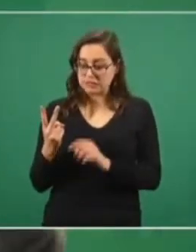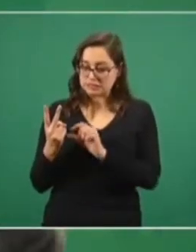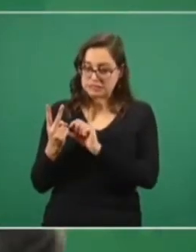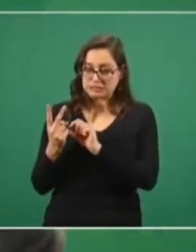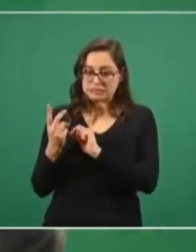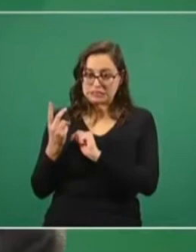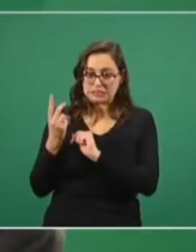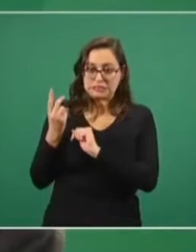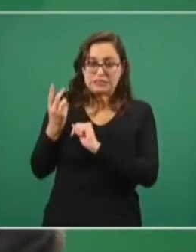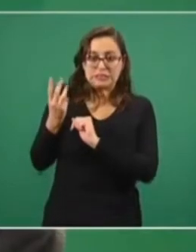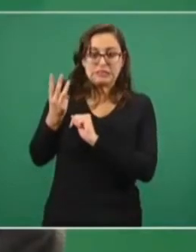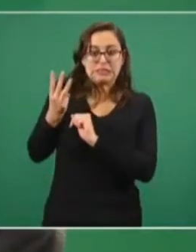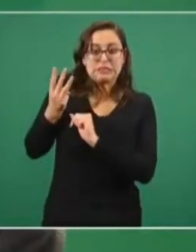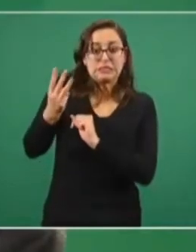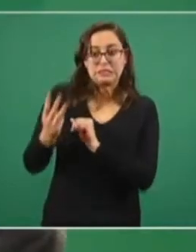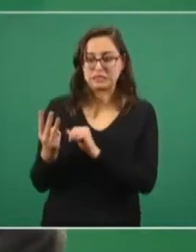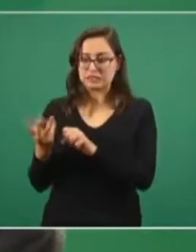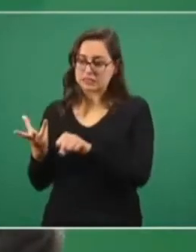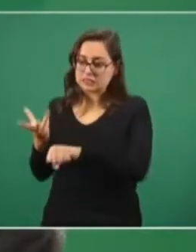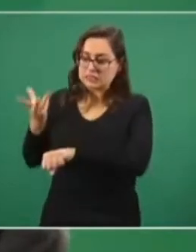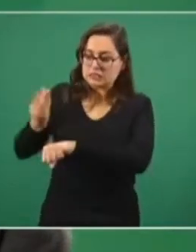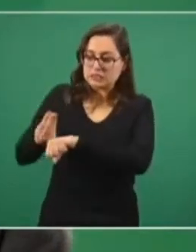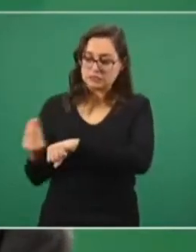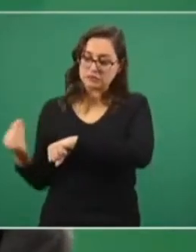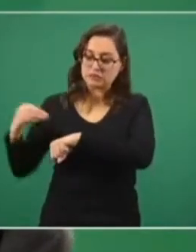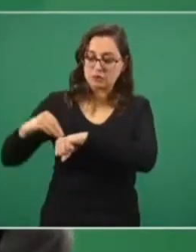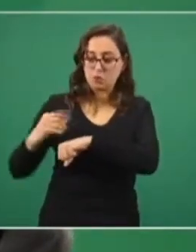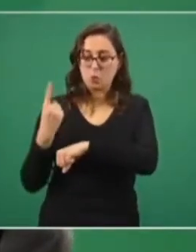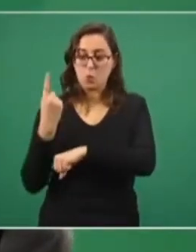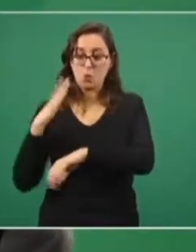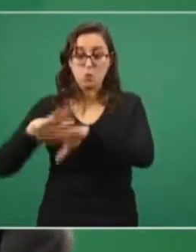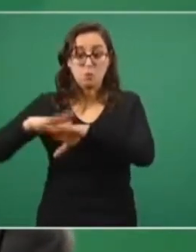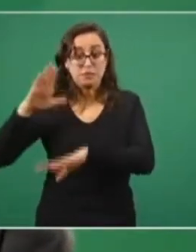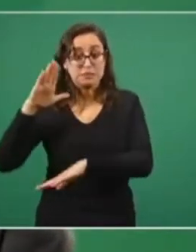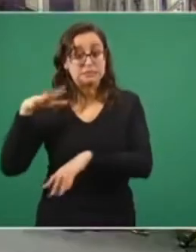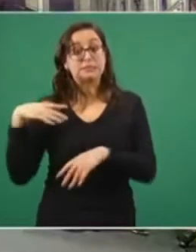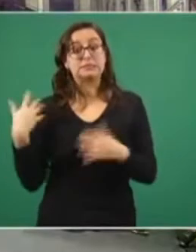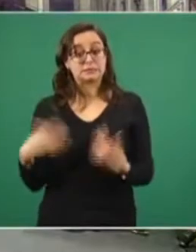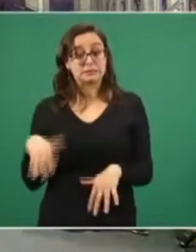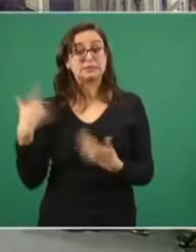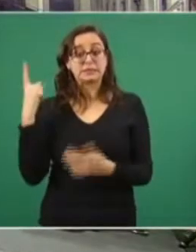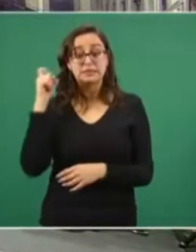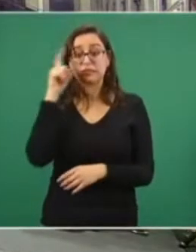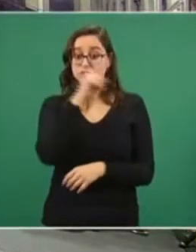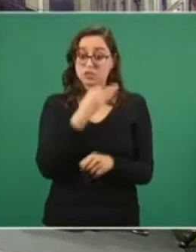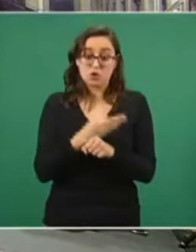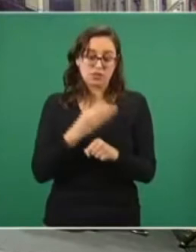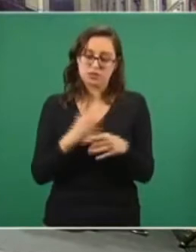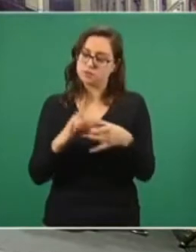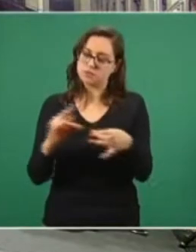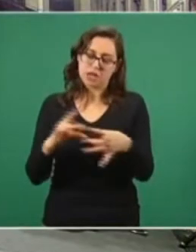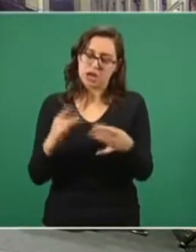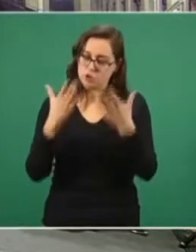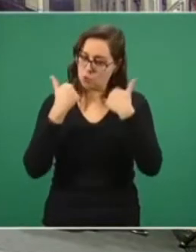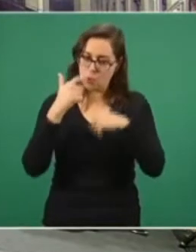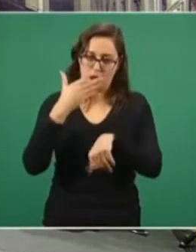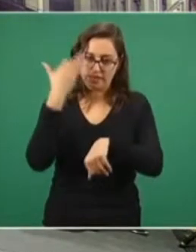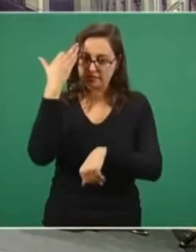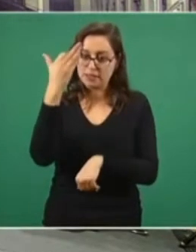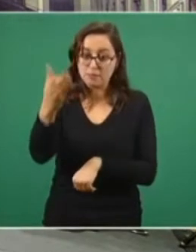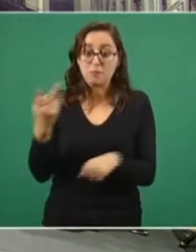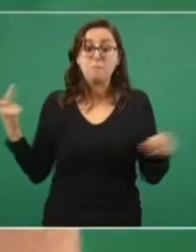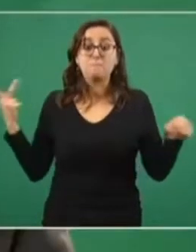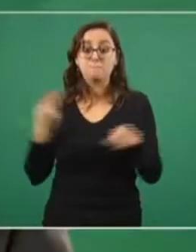y eso está asociado, por razones muy complejas de explicar en este momento, con una serie de